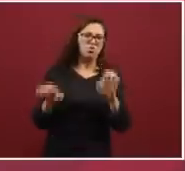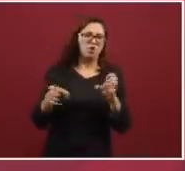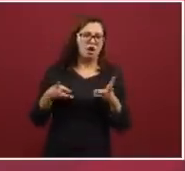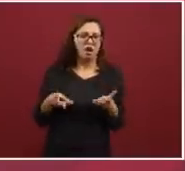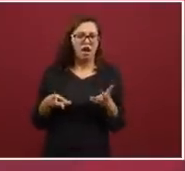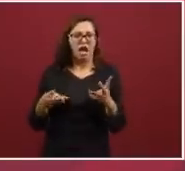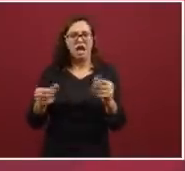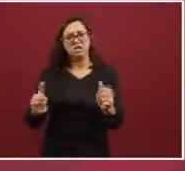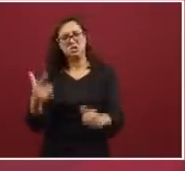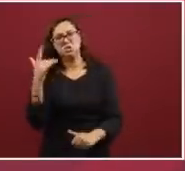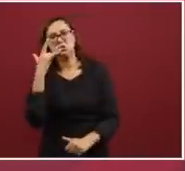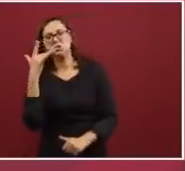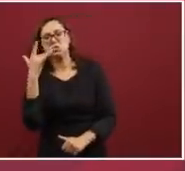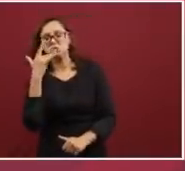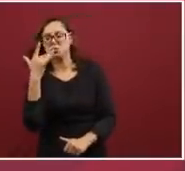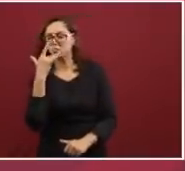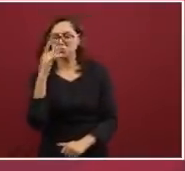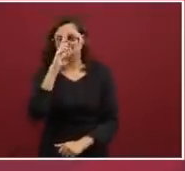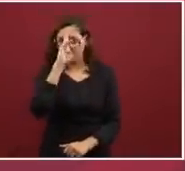la fantochería.